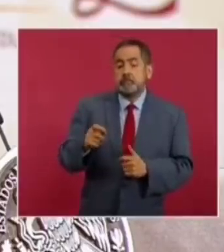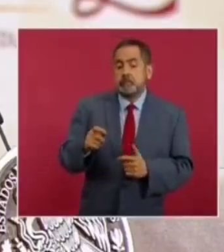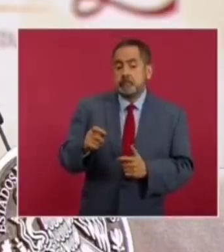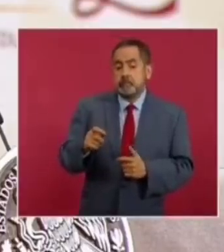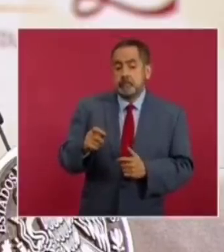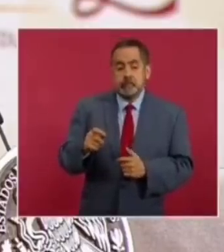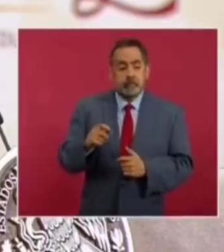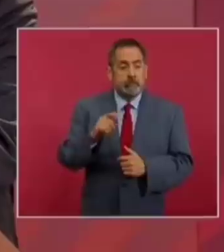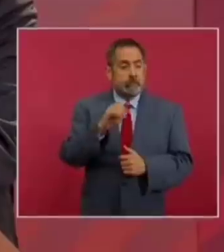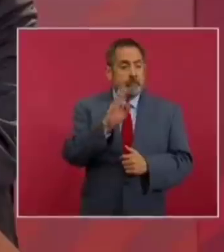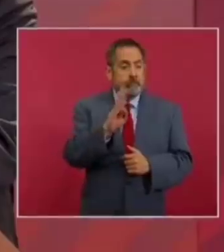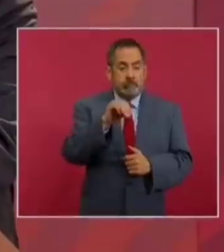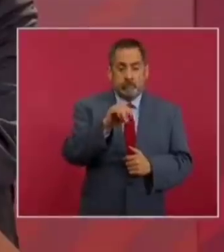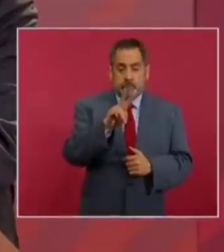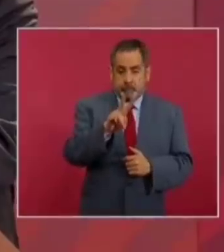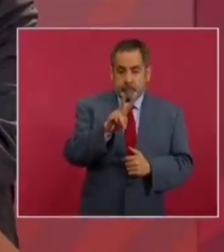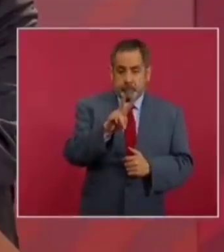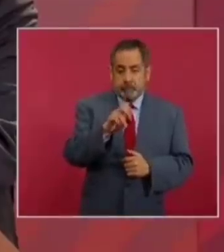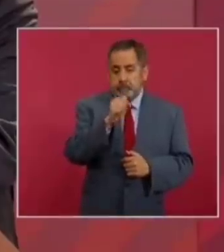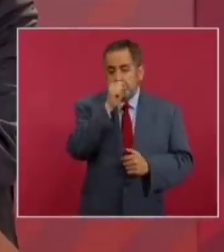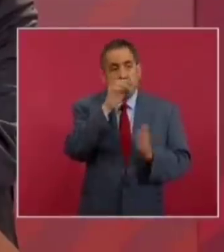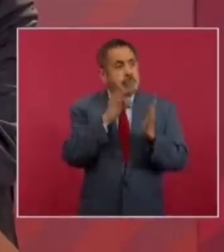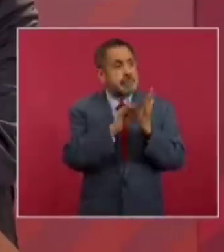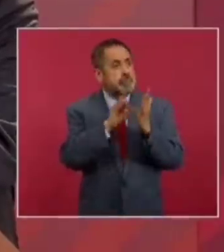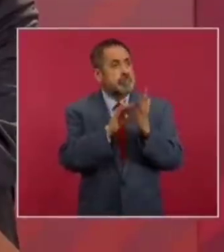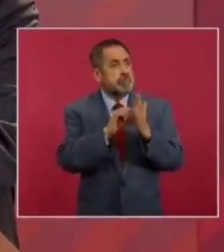en la bolsa de valores,